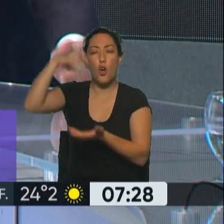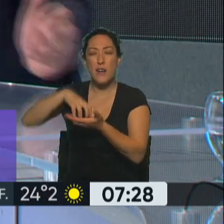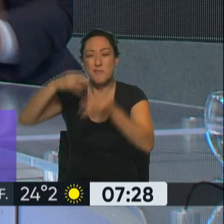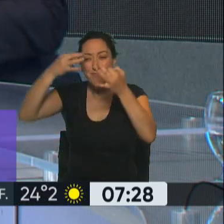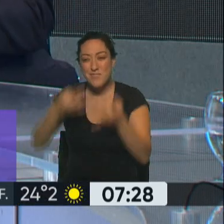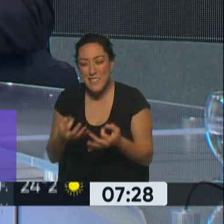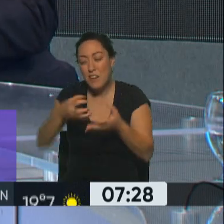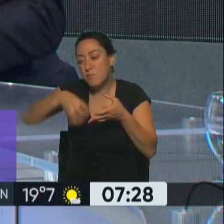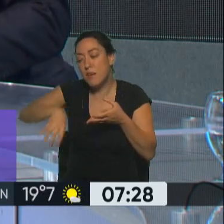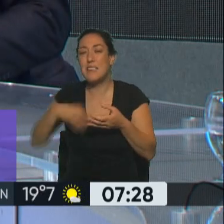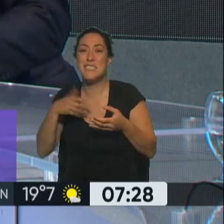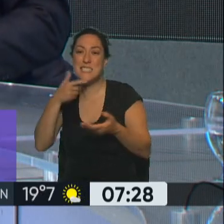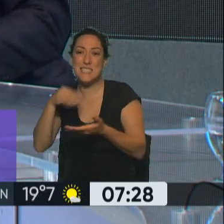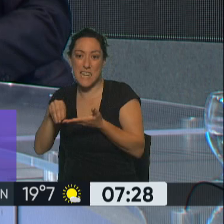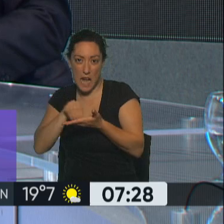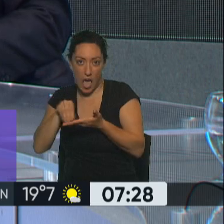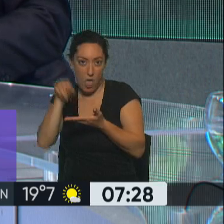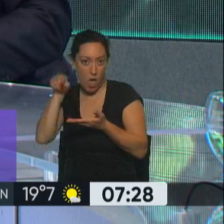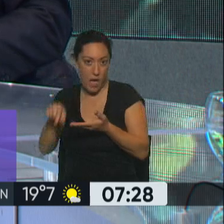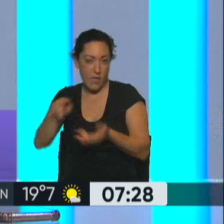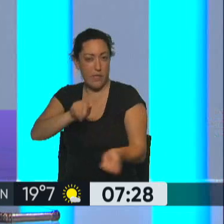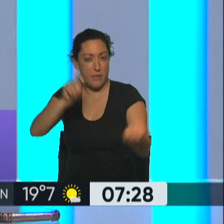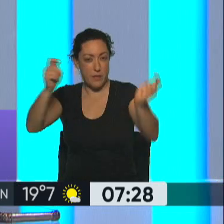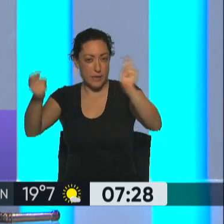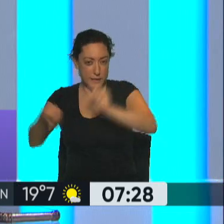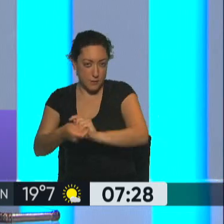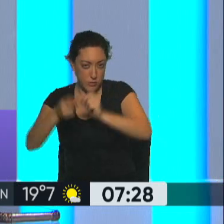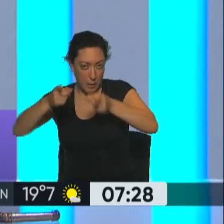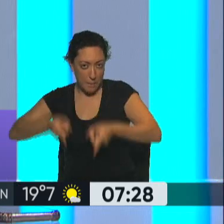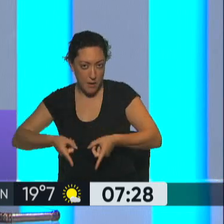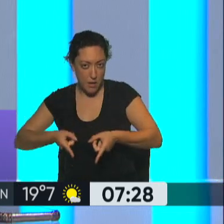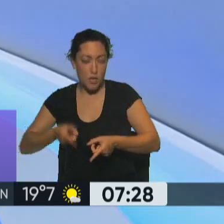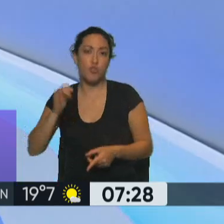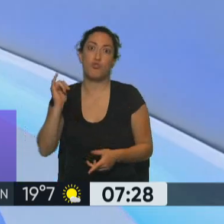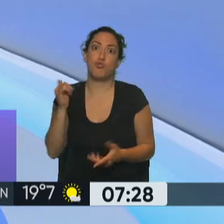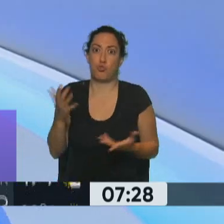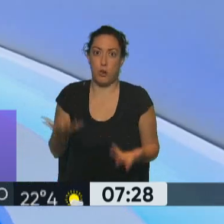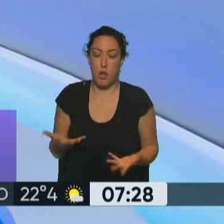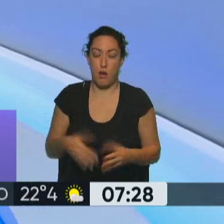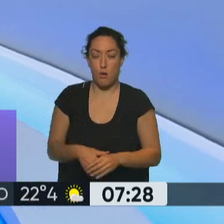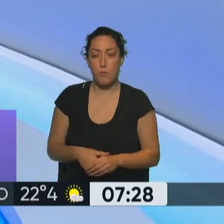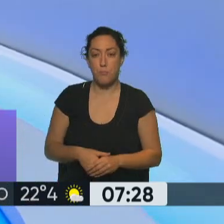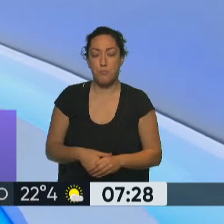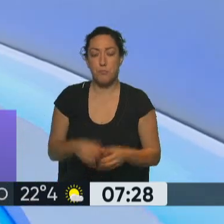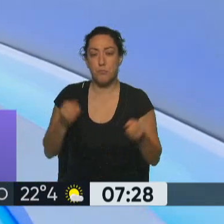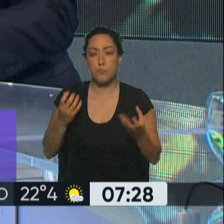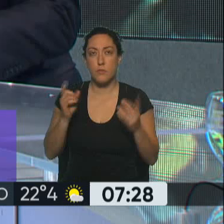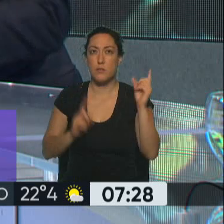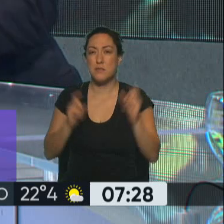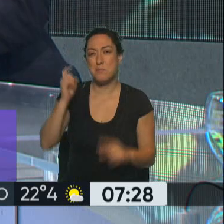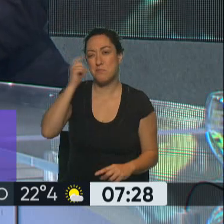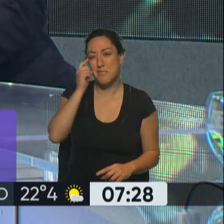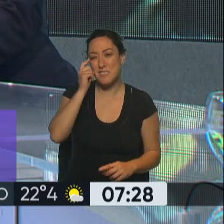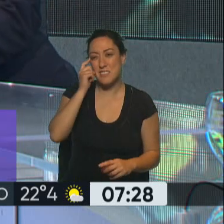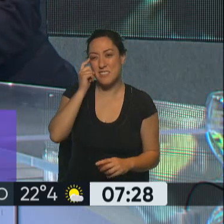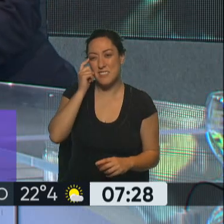particular, también hay una transición. Sí, claro. Porque uno cuesta imaginar trabajando